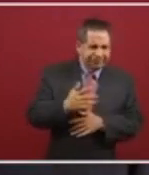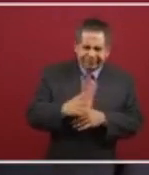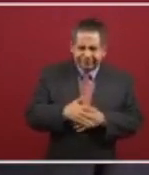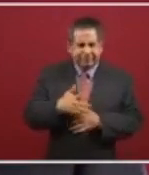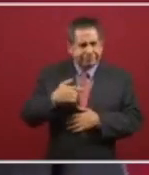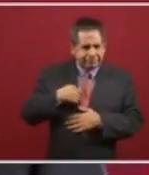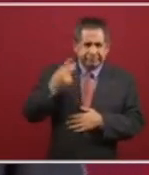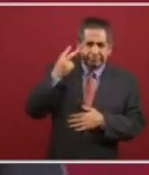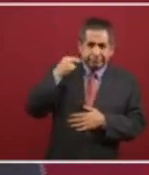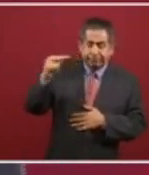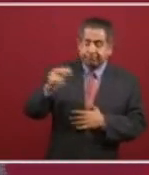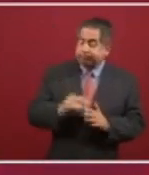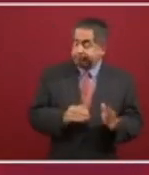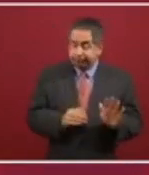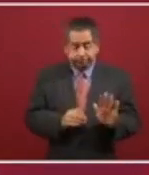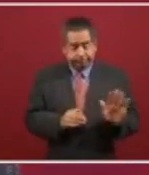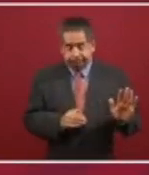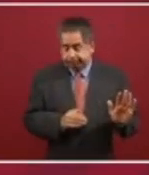aceptarlo, entenderlo, pero